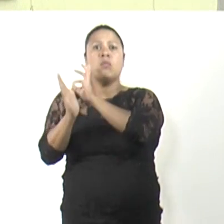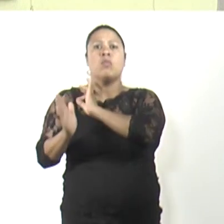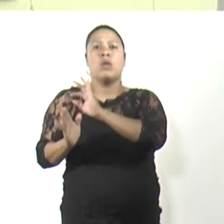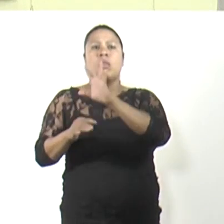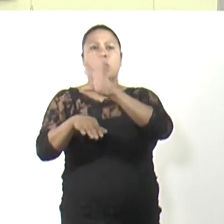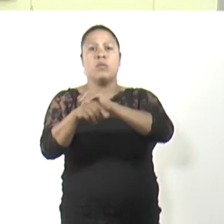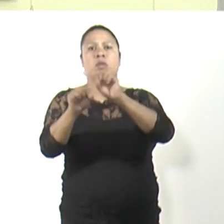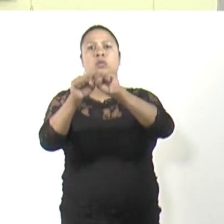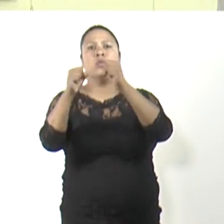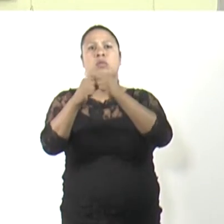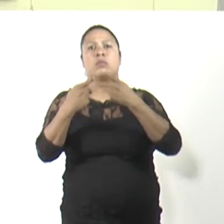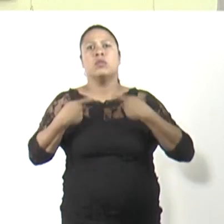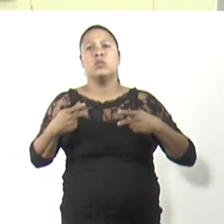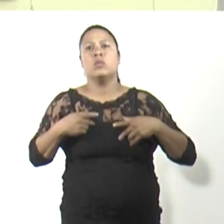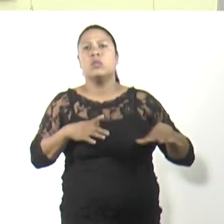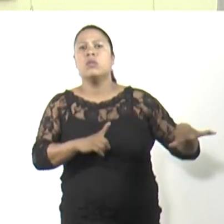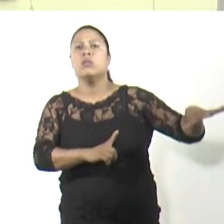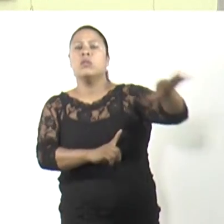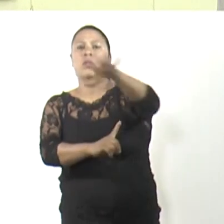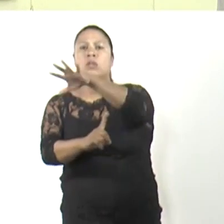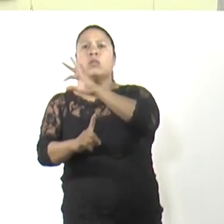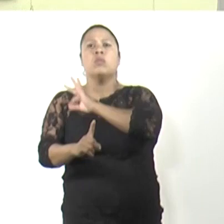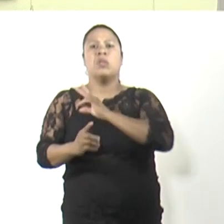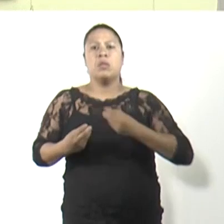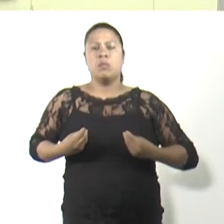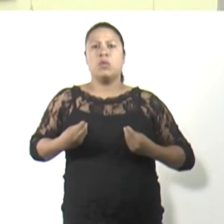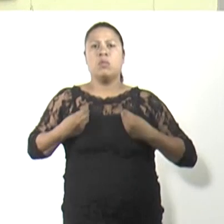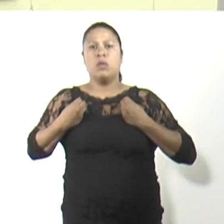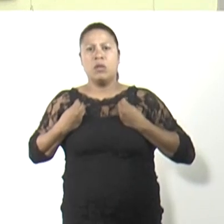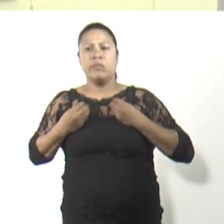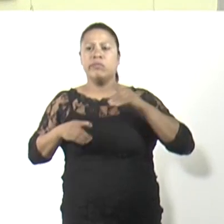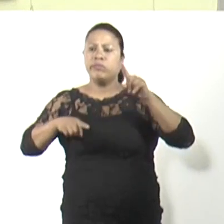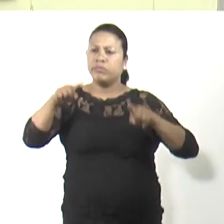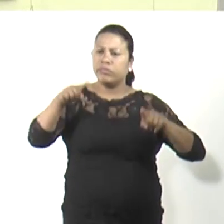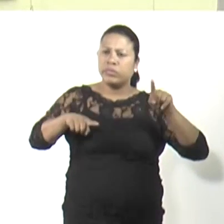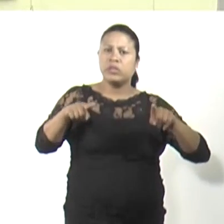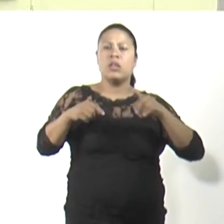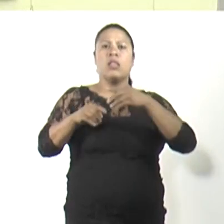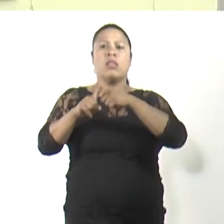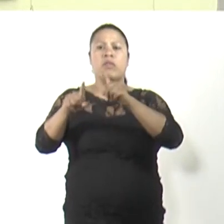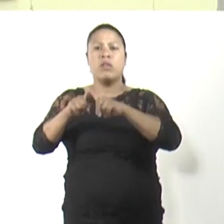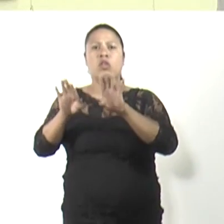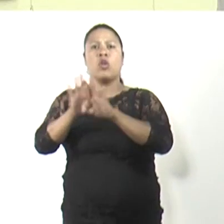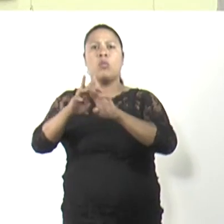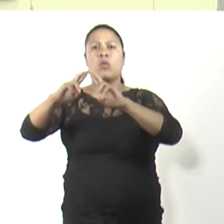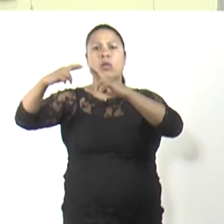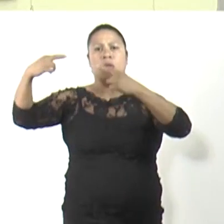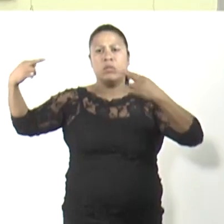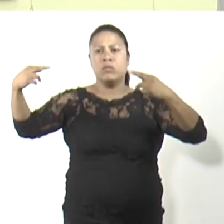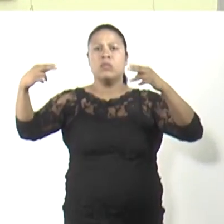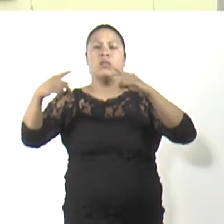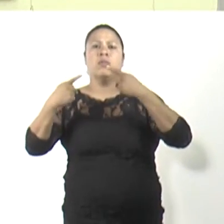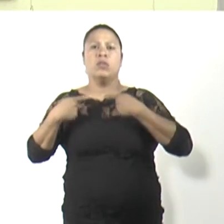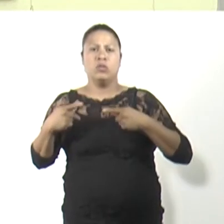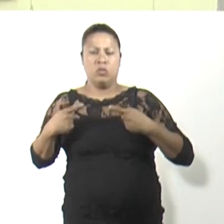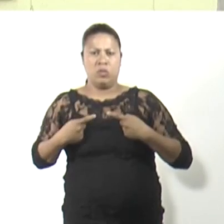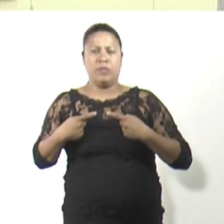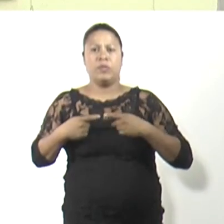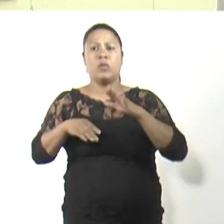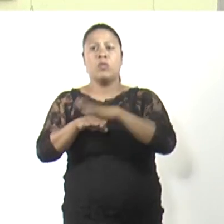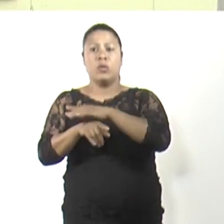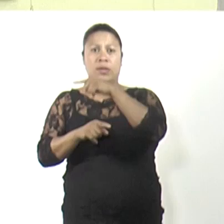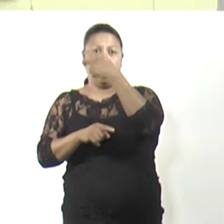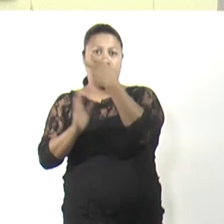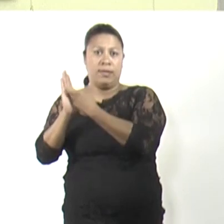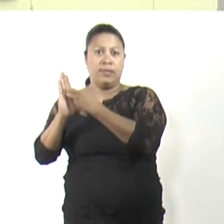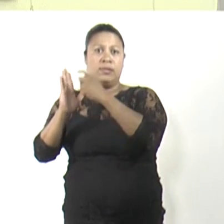humana vivir, funcionar, regular sus formas de relacionarse, porque proporciona